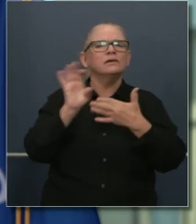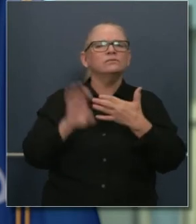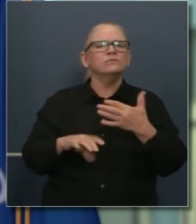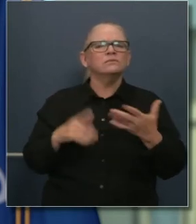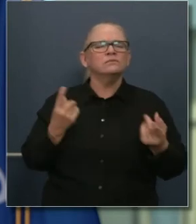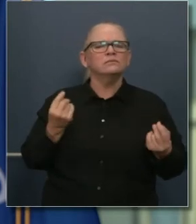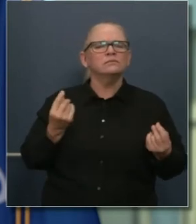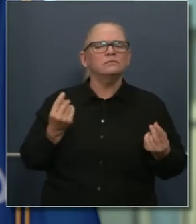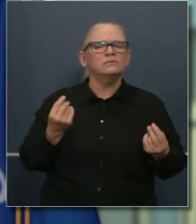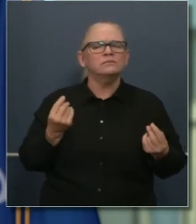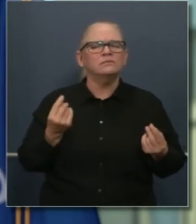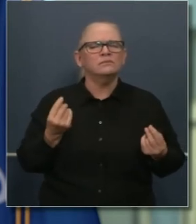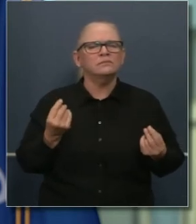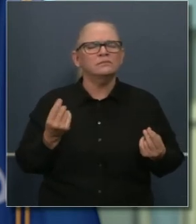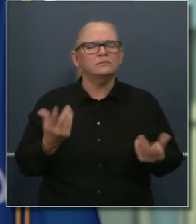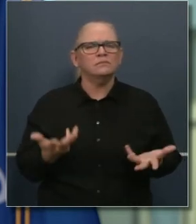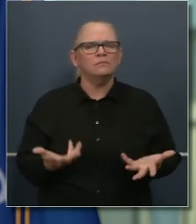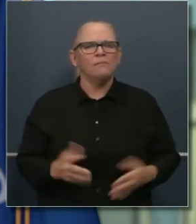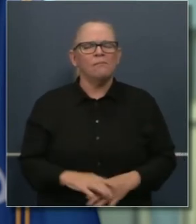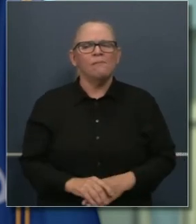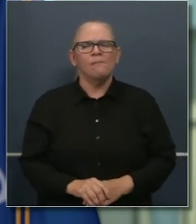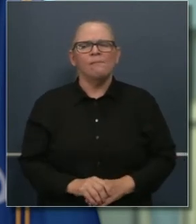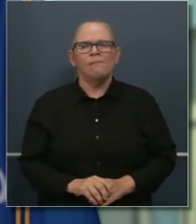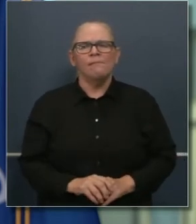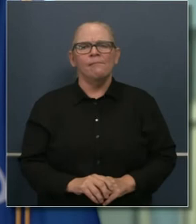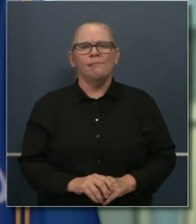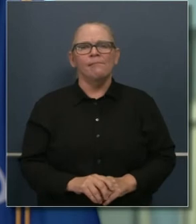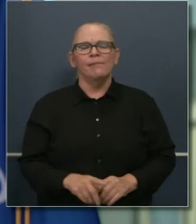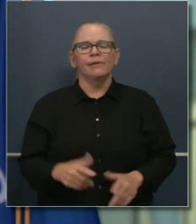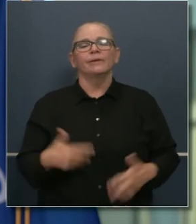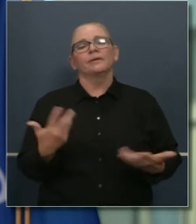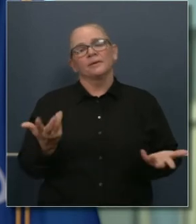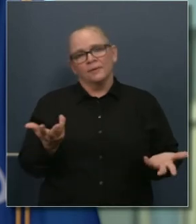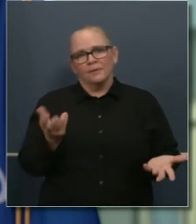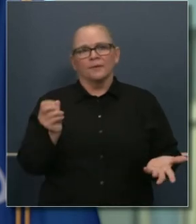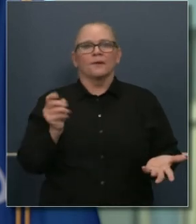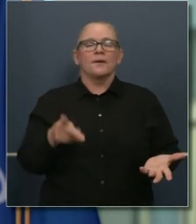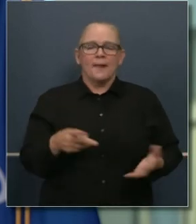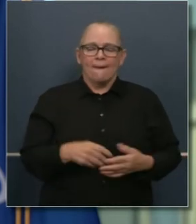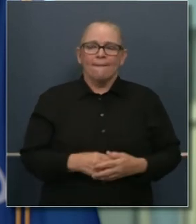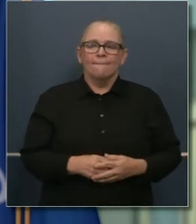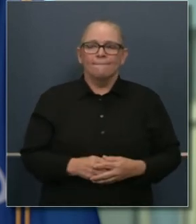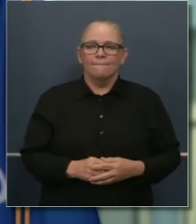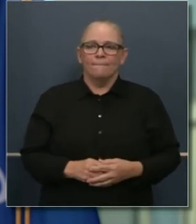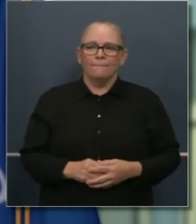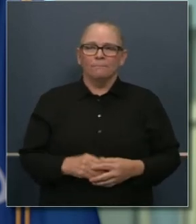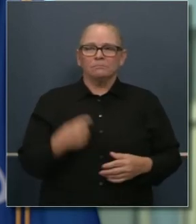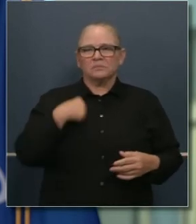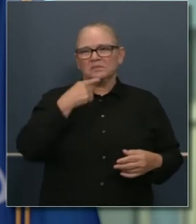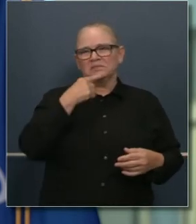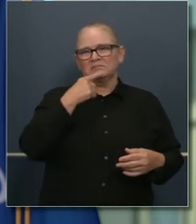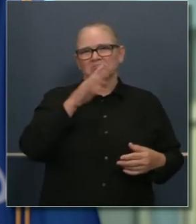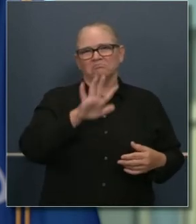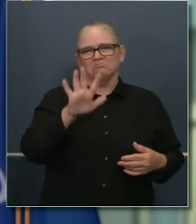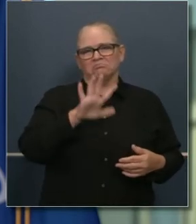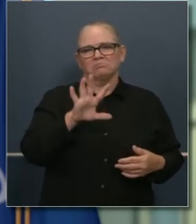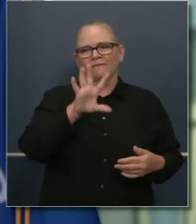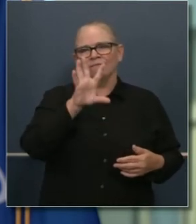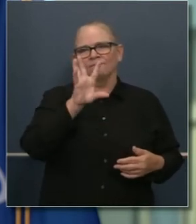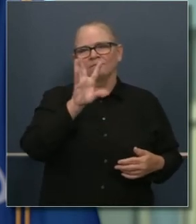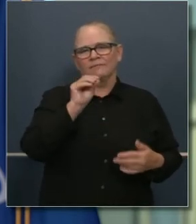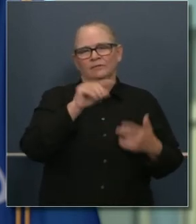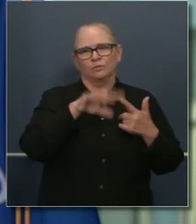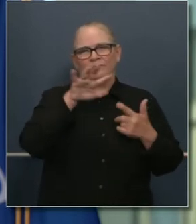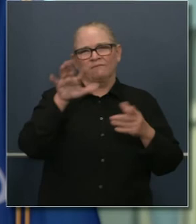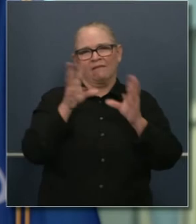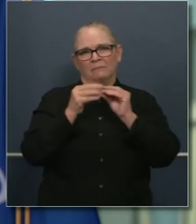este estado el estado tiene más de 100 demandas legales con el gobierno hay entre 50 a 55 de